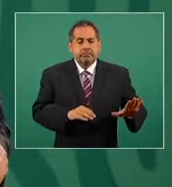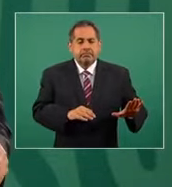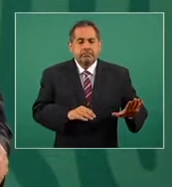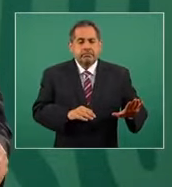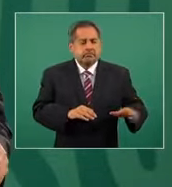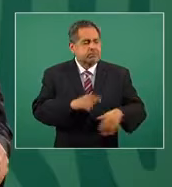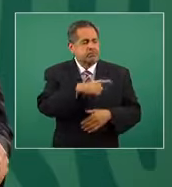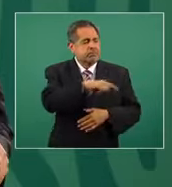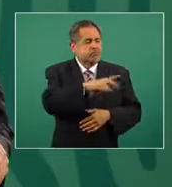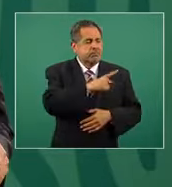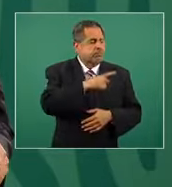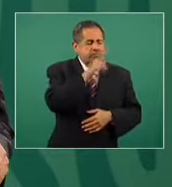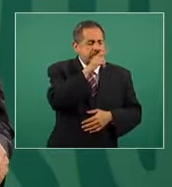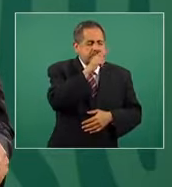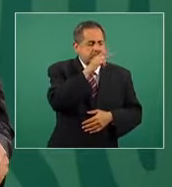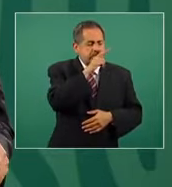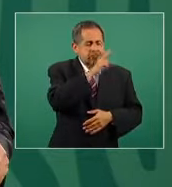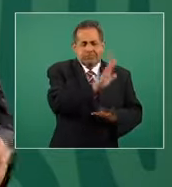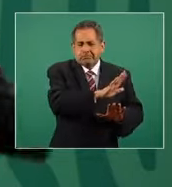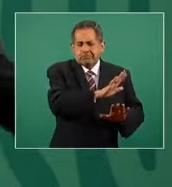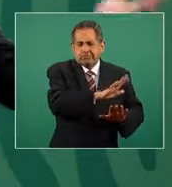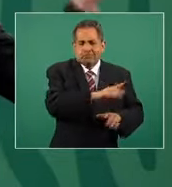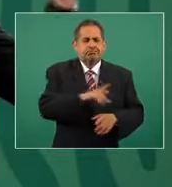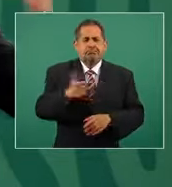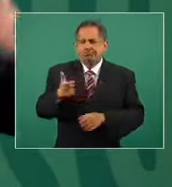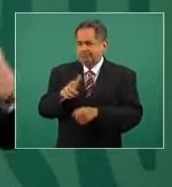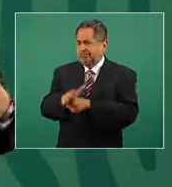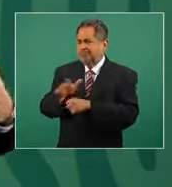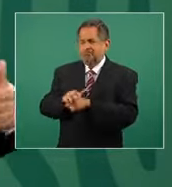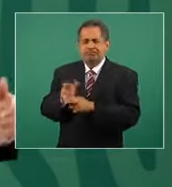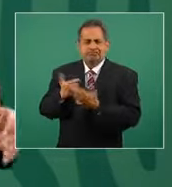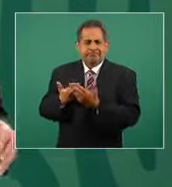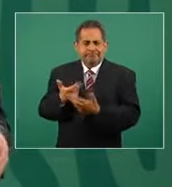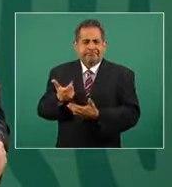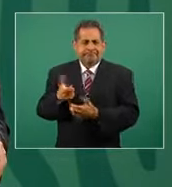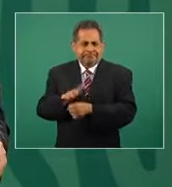se preocupen porque tenemos todos los fondos.